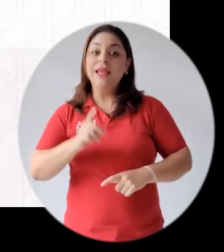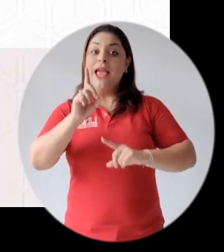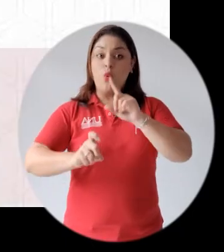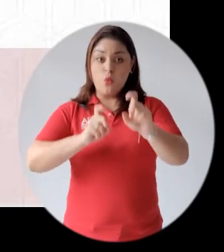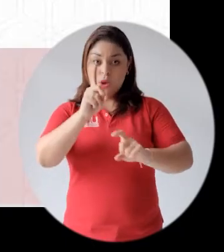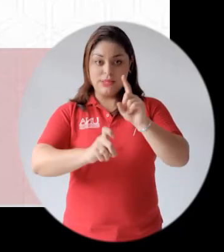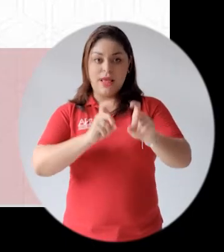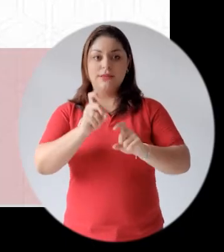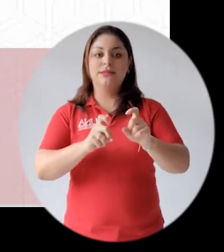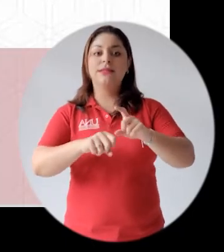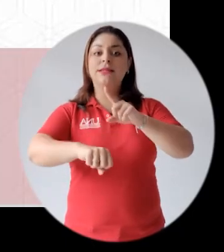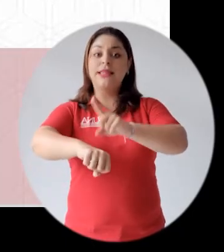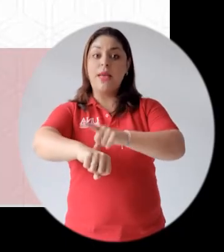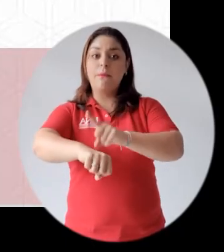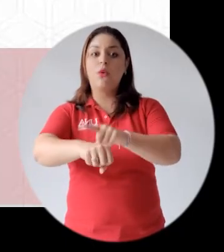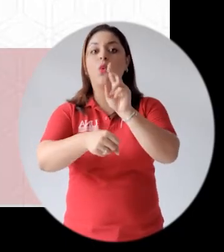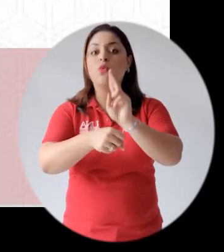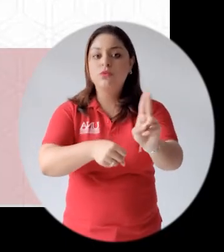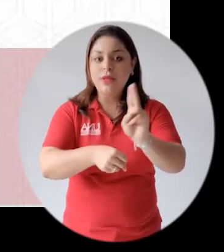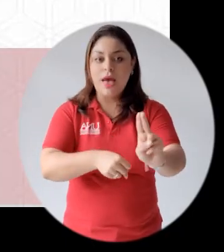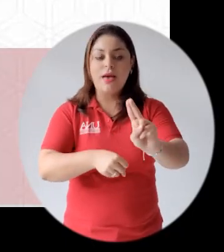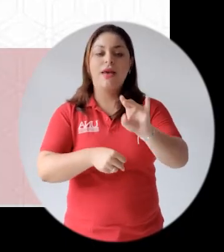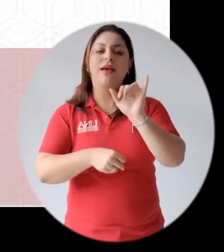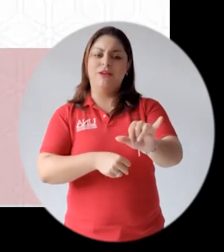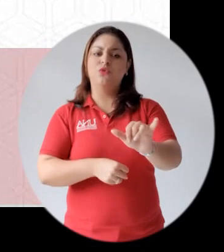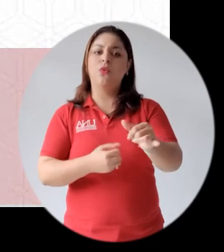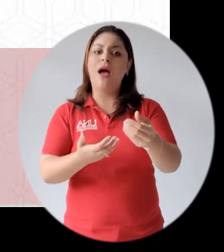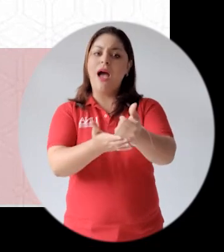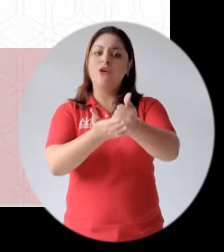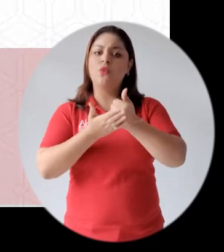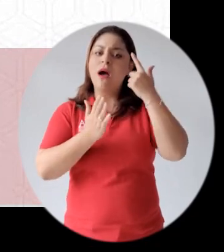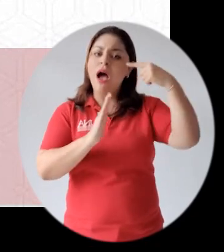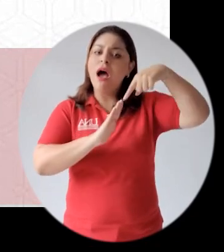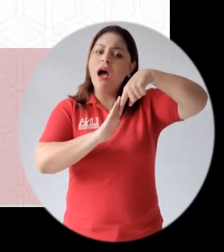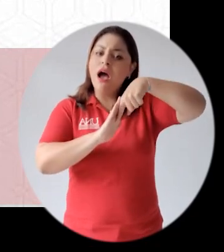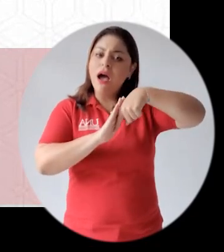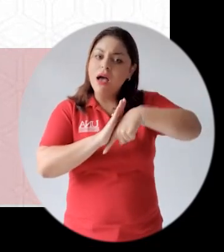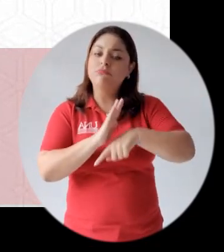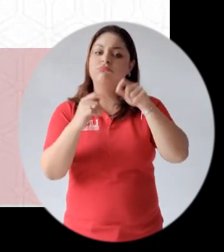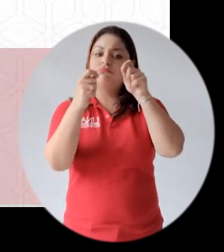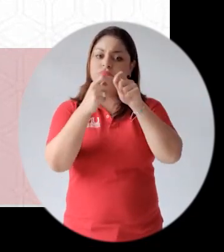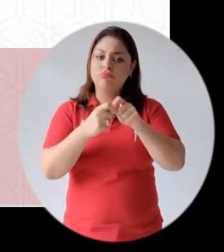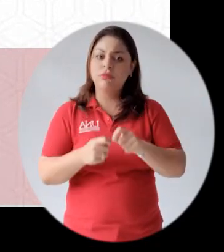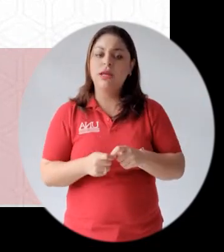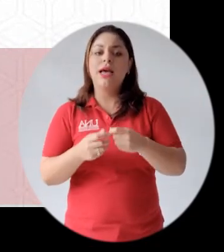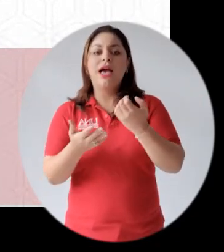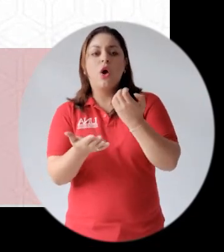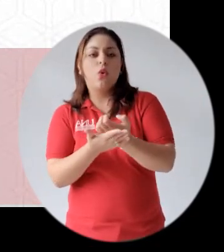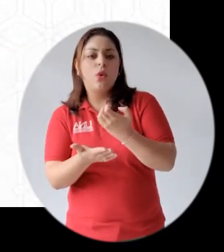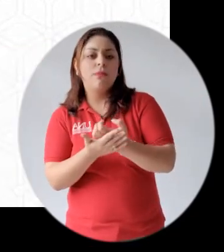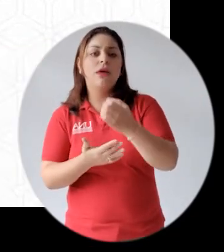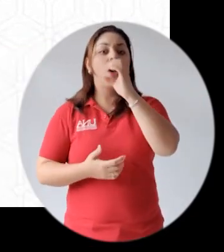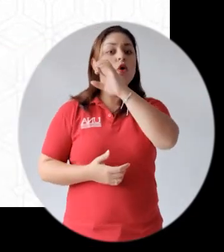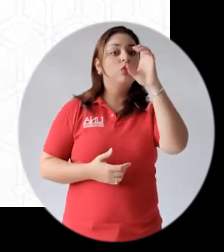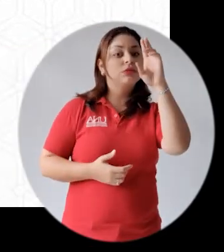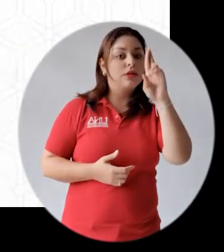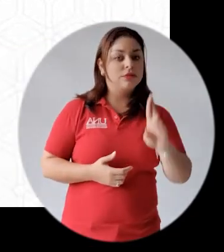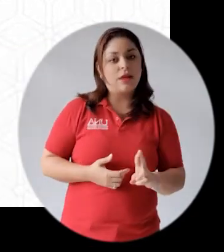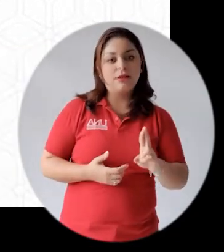Las encuestas de uso del tiempo nos permiten profundizar con mucho detalle una parte de la